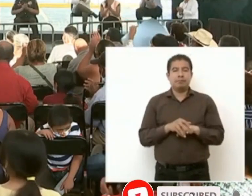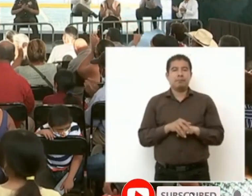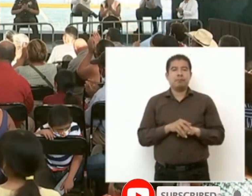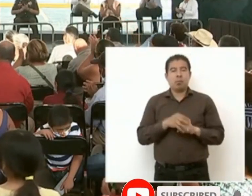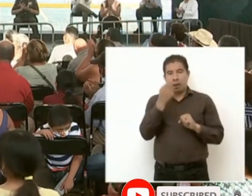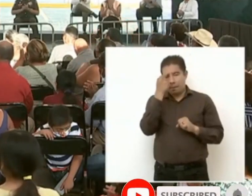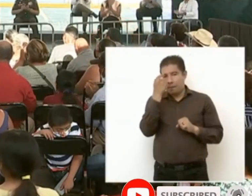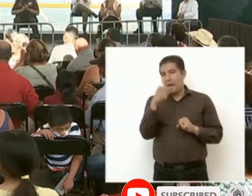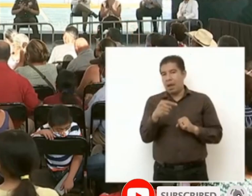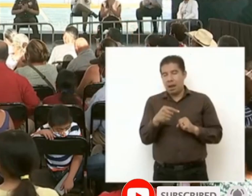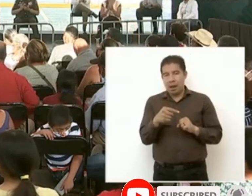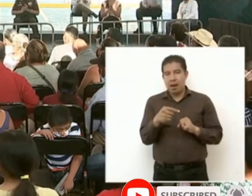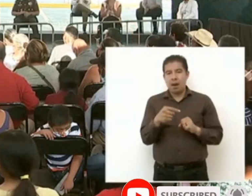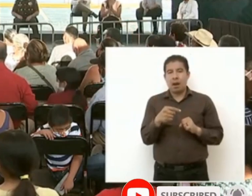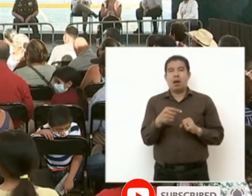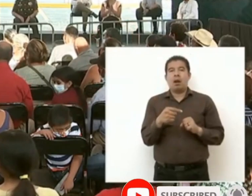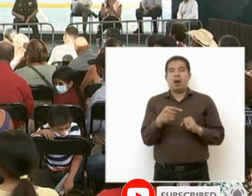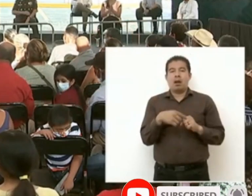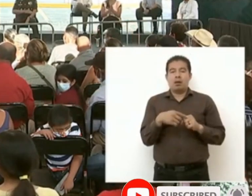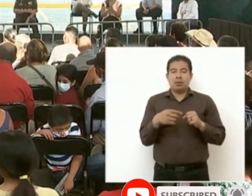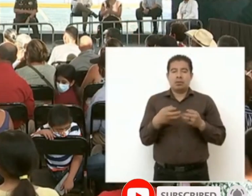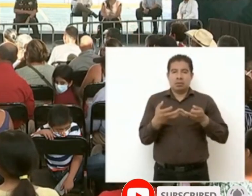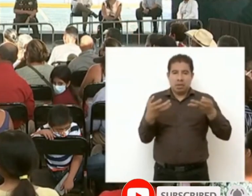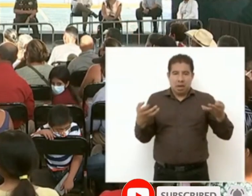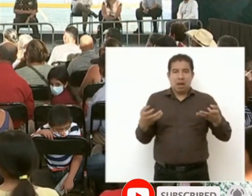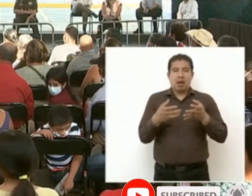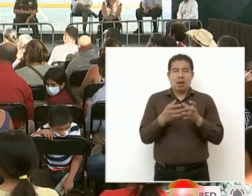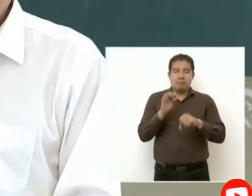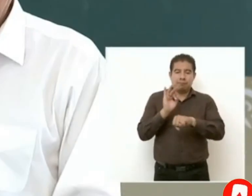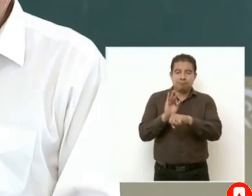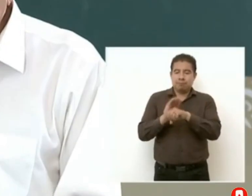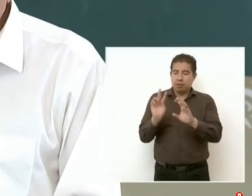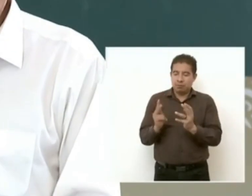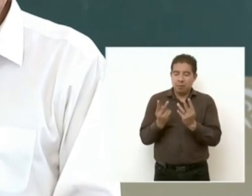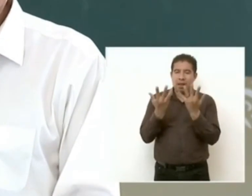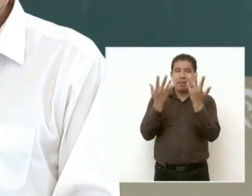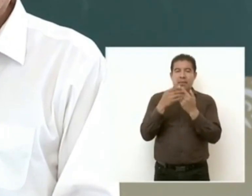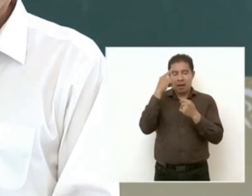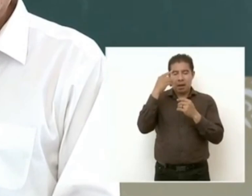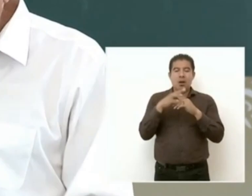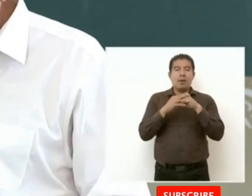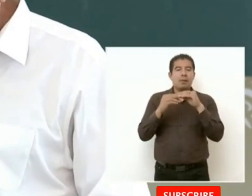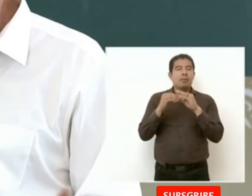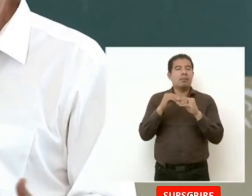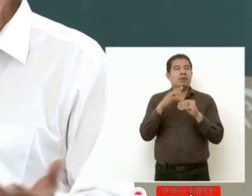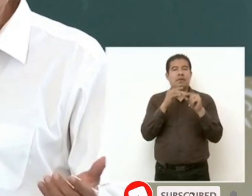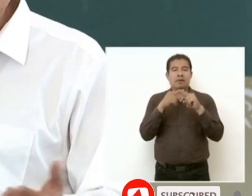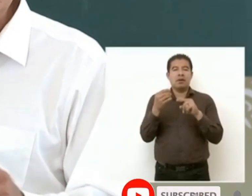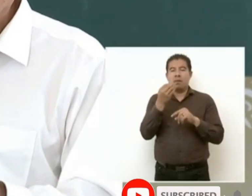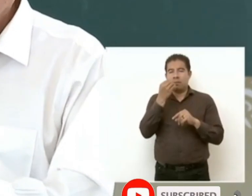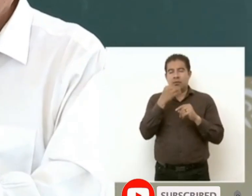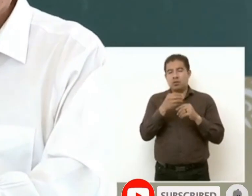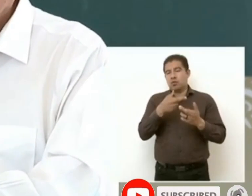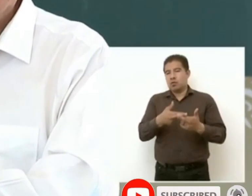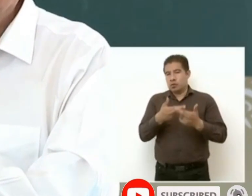para tener más producción de alimentos. Bueno, ya me extendí